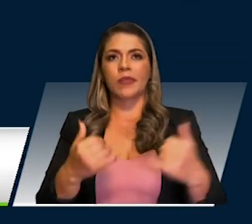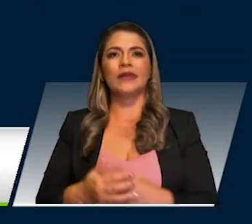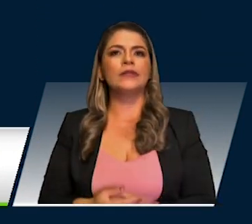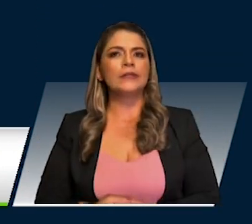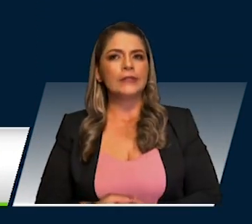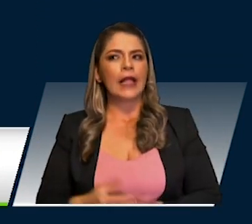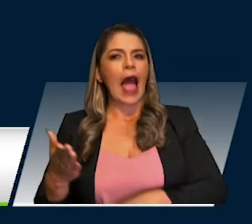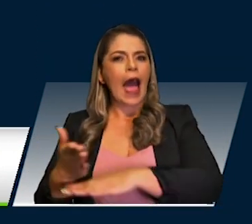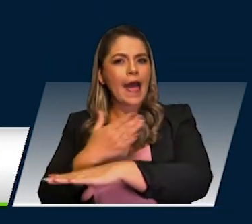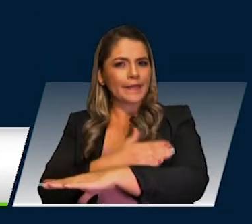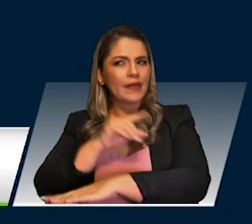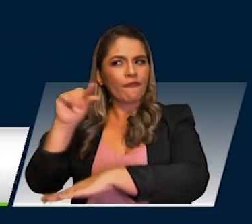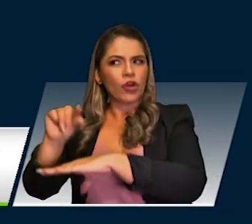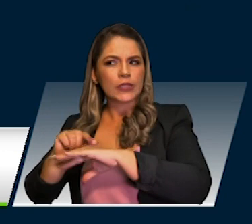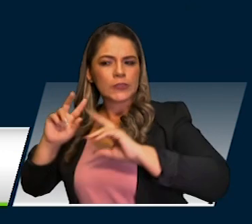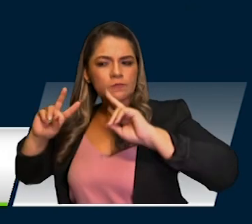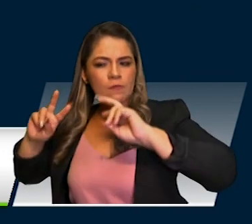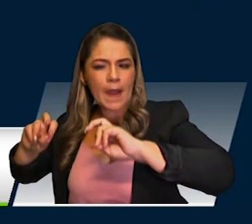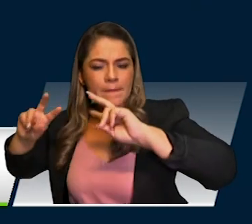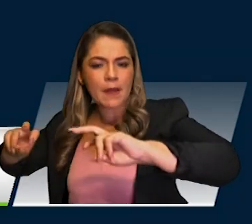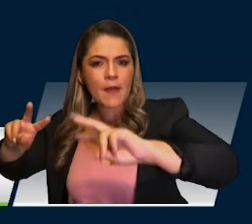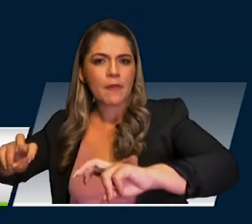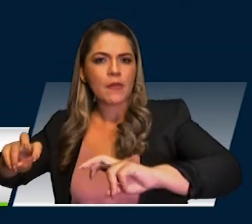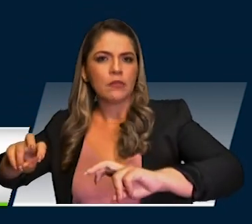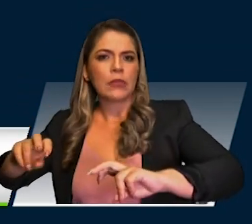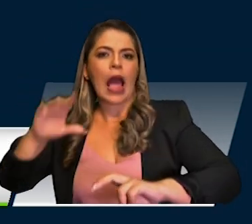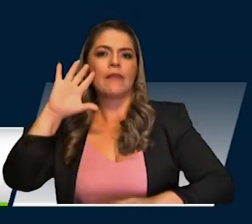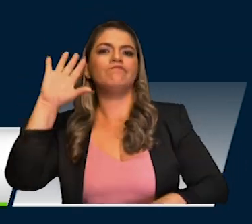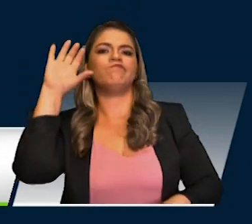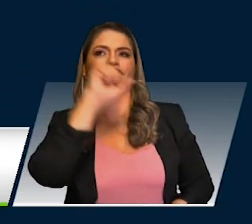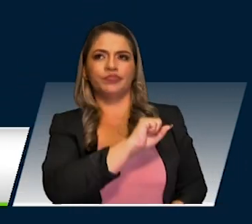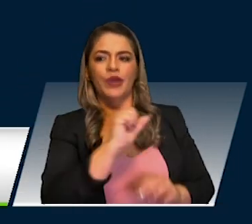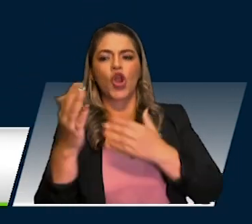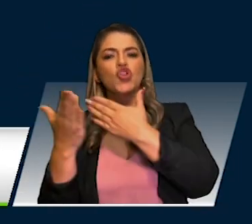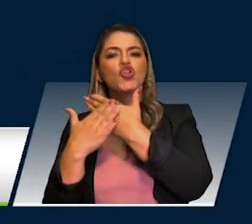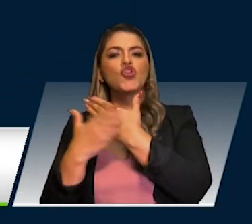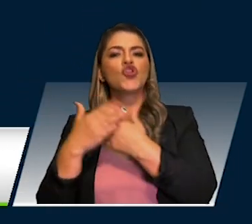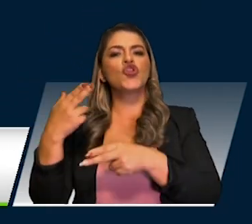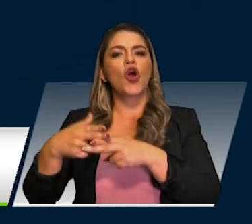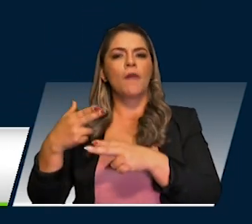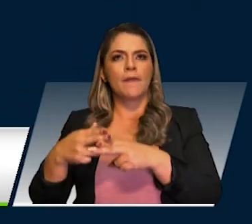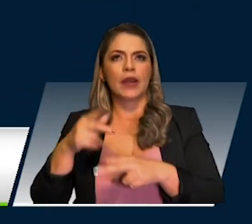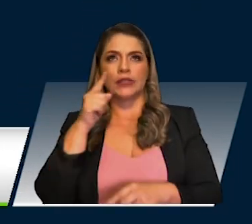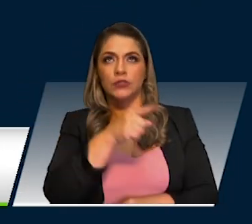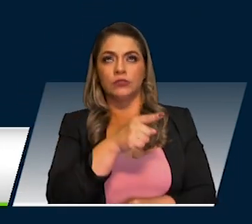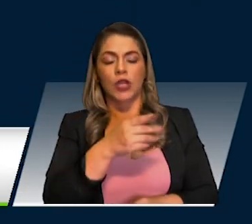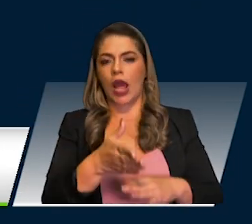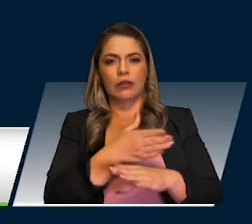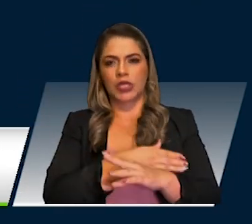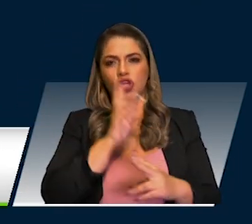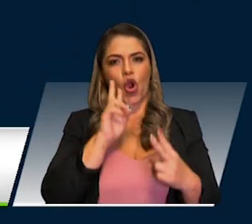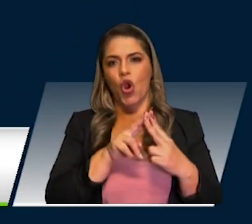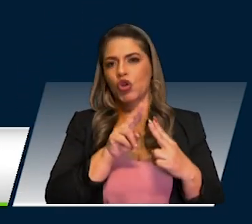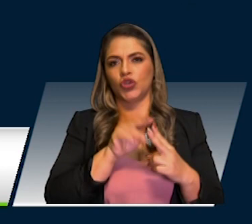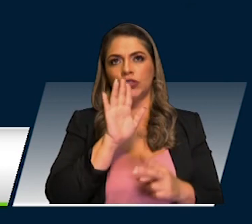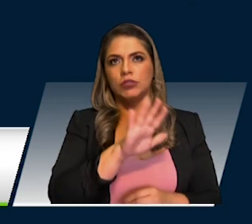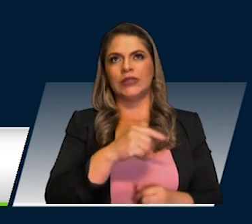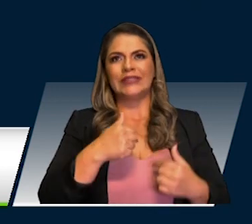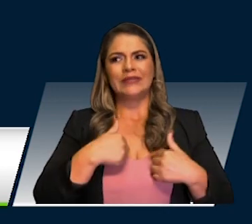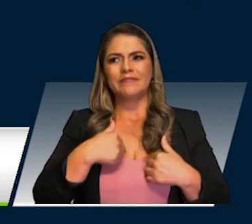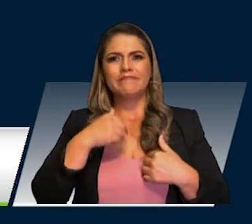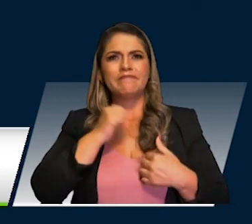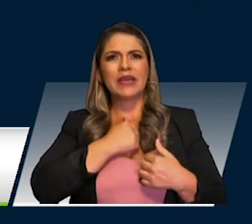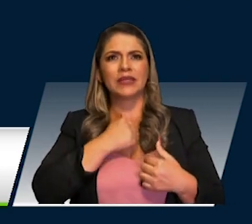de organizaciones criminales en latinoamérica informó que alias memo fantasma se había dedicado a borrar sus huellas